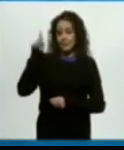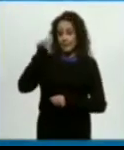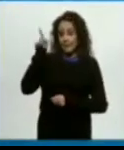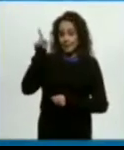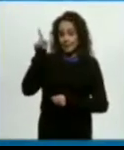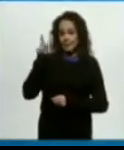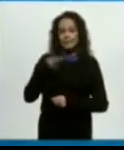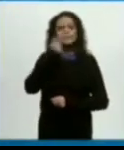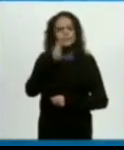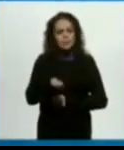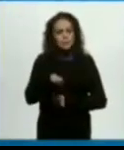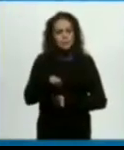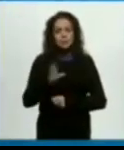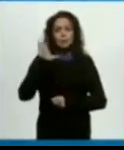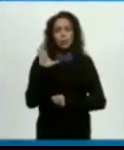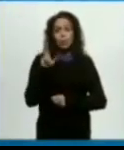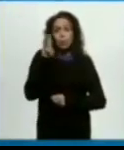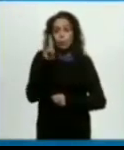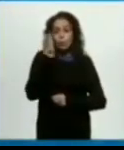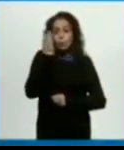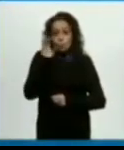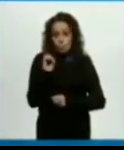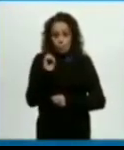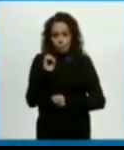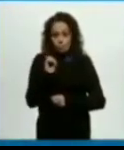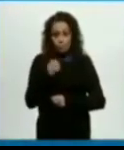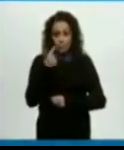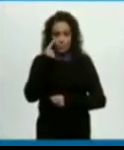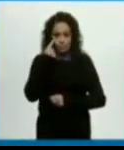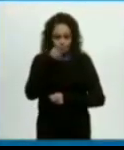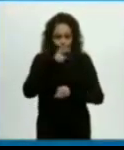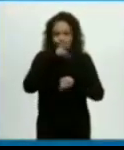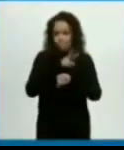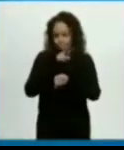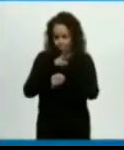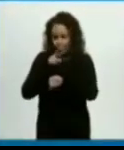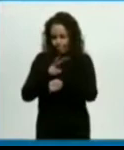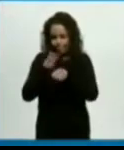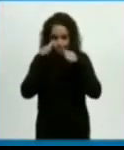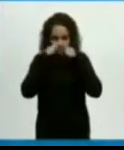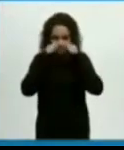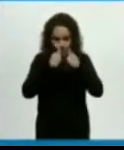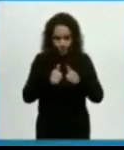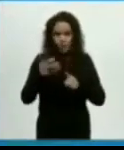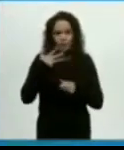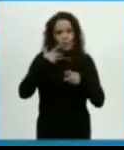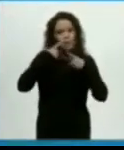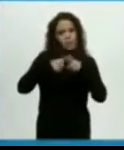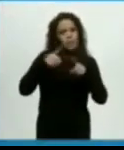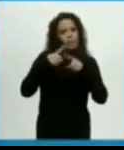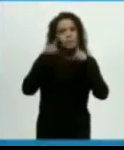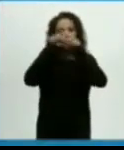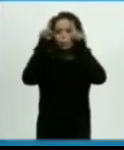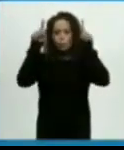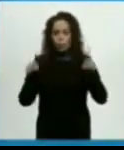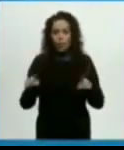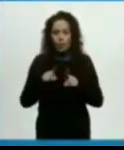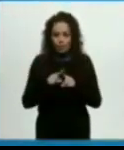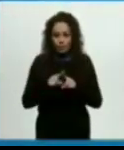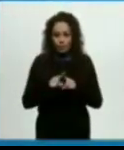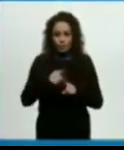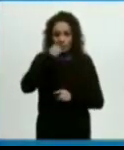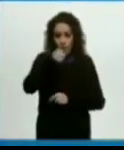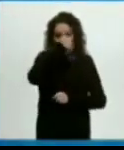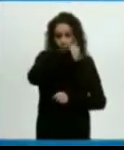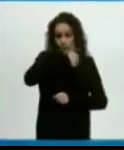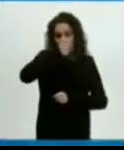Este es un cubo. Si nos fijamos bien, está compuesto por varios cuadrados.